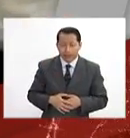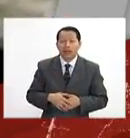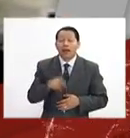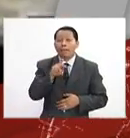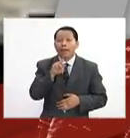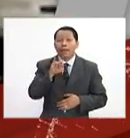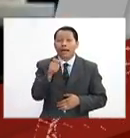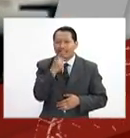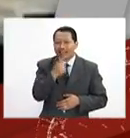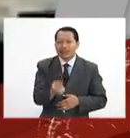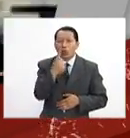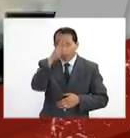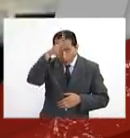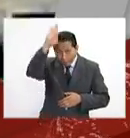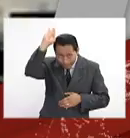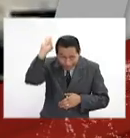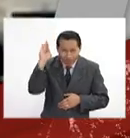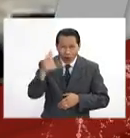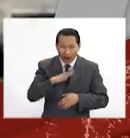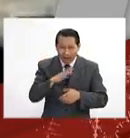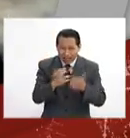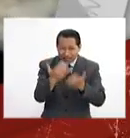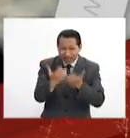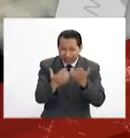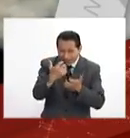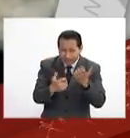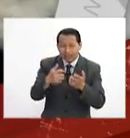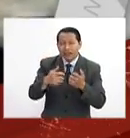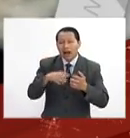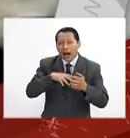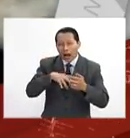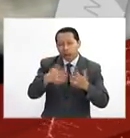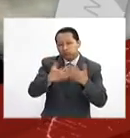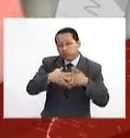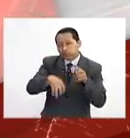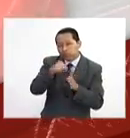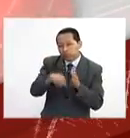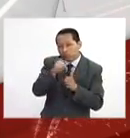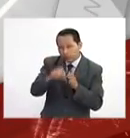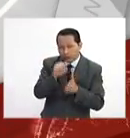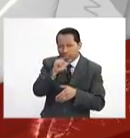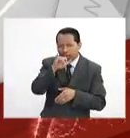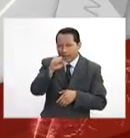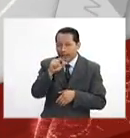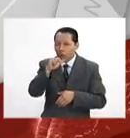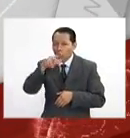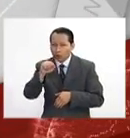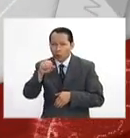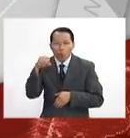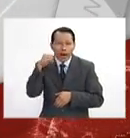Pemex confirma la muerte de un bombero en el incendio que se registra en la refinería de Salina Cruz, Oaxaca.